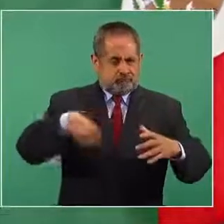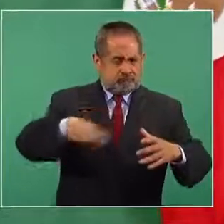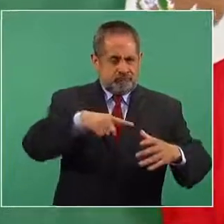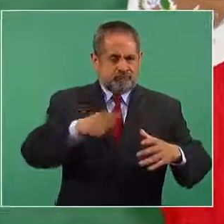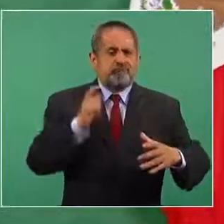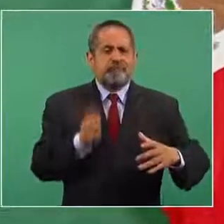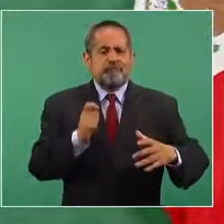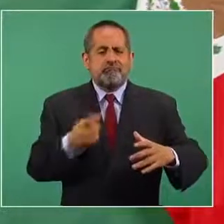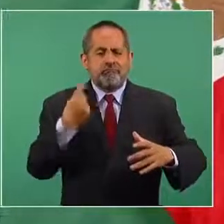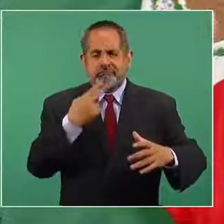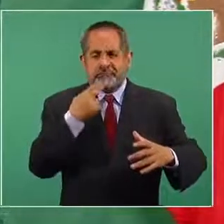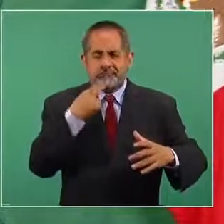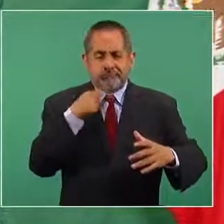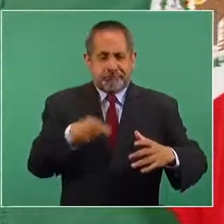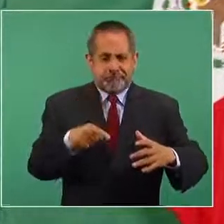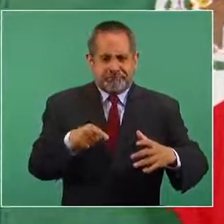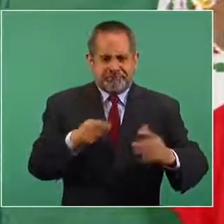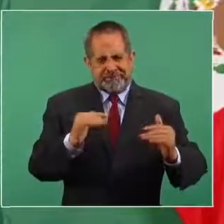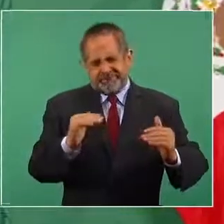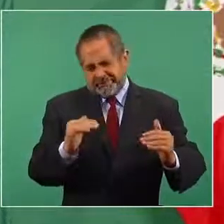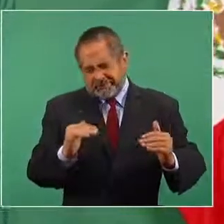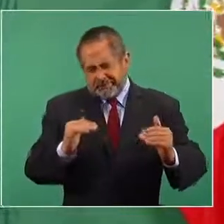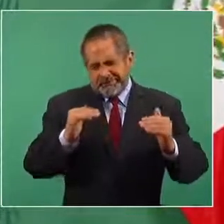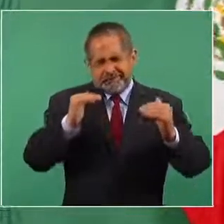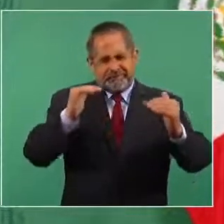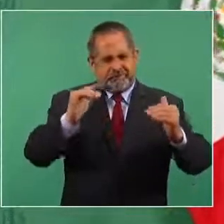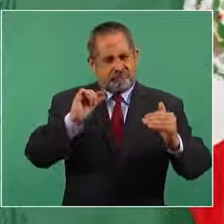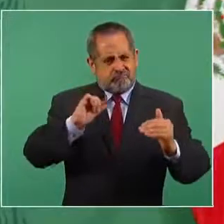constituir del más alto nivel